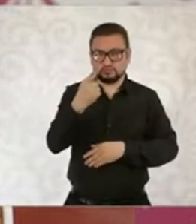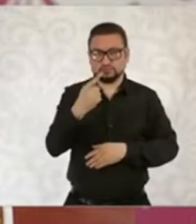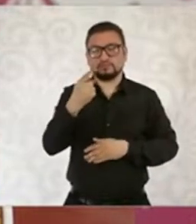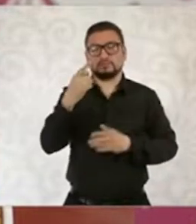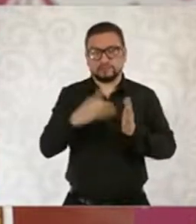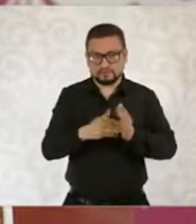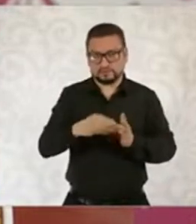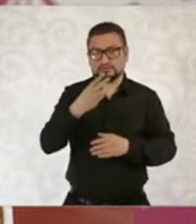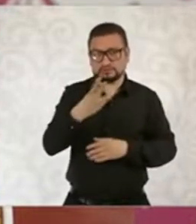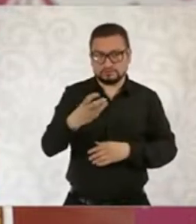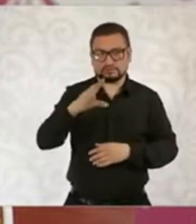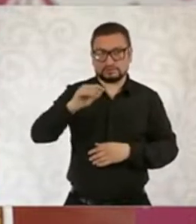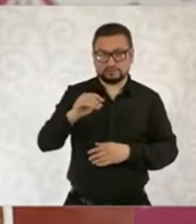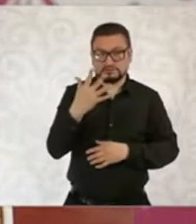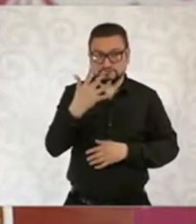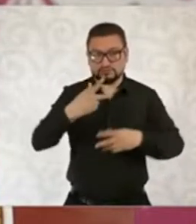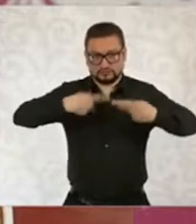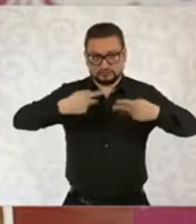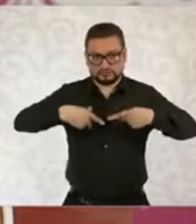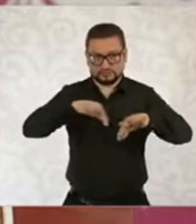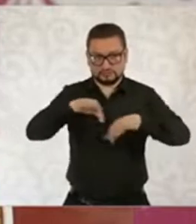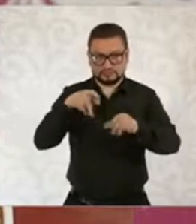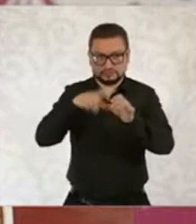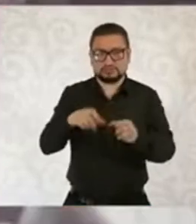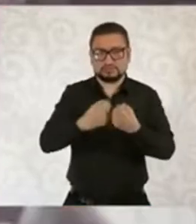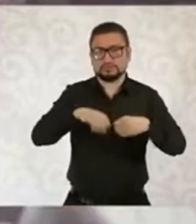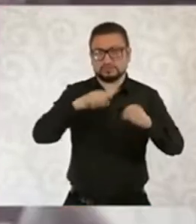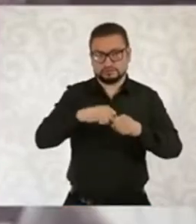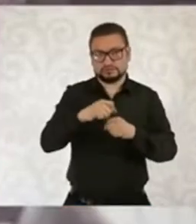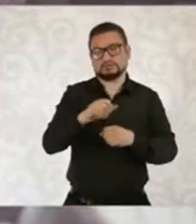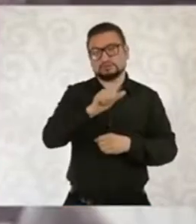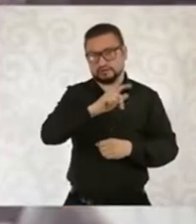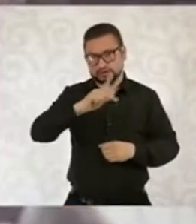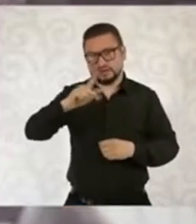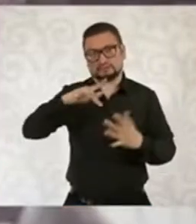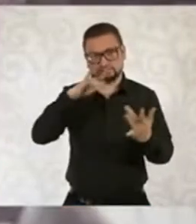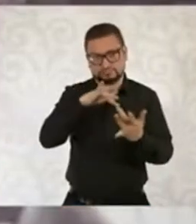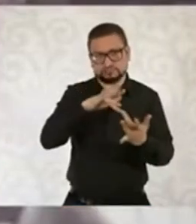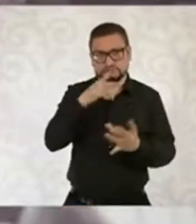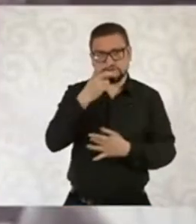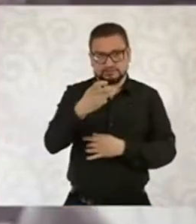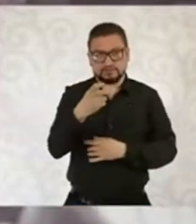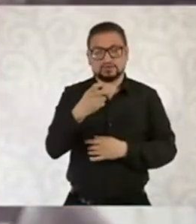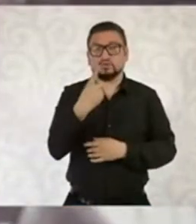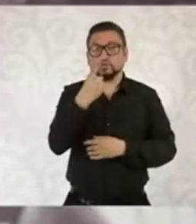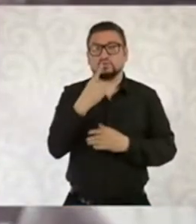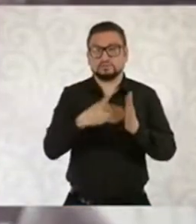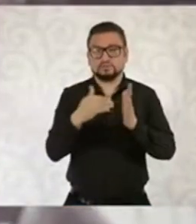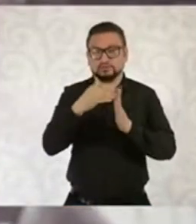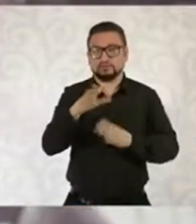1.291.365 puestos de trabajo ante el IMSS asociados a plataformas digitales, de los cuales